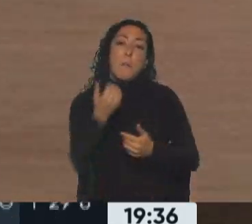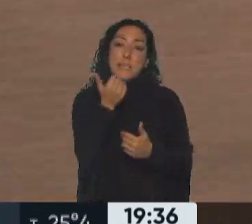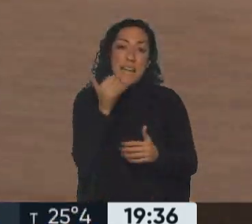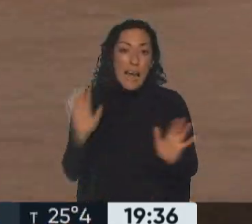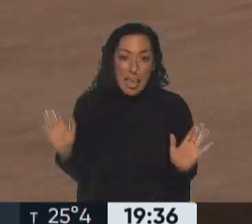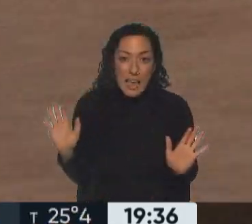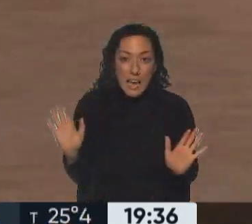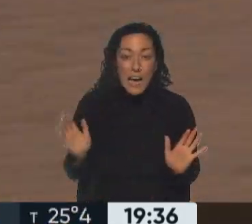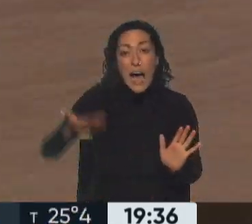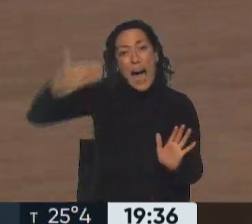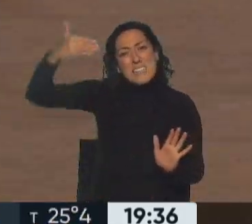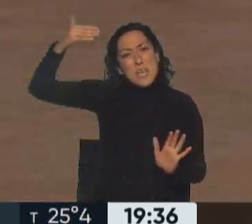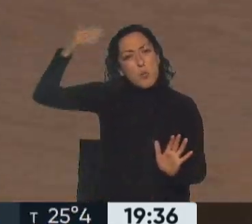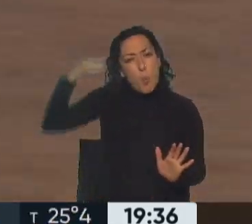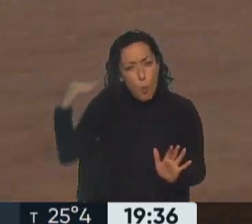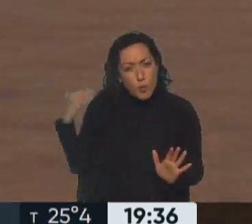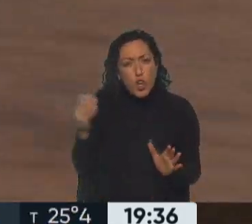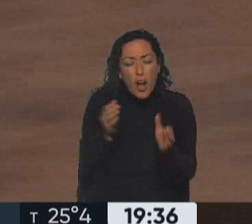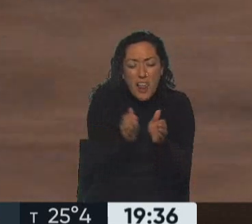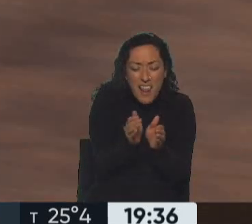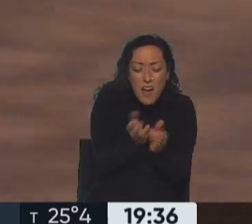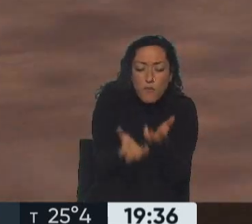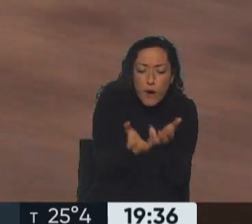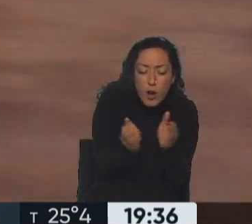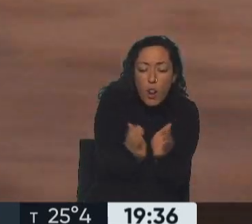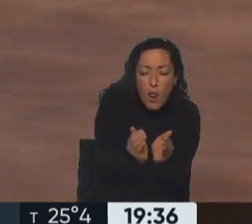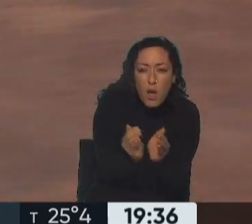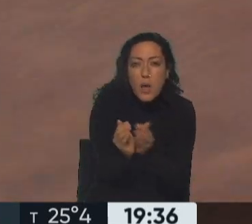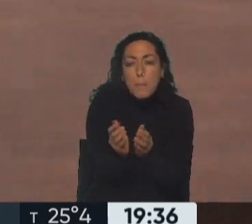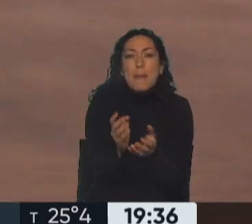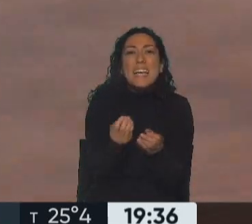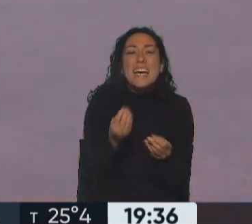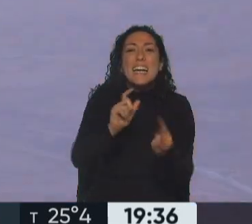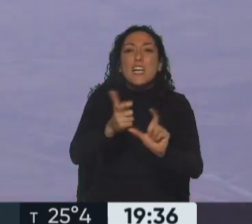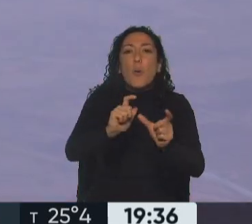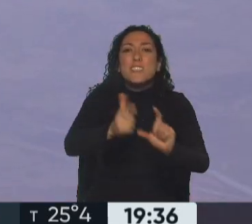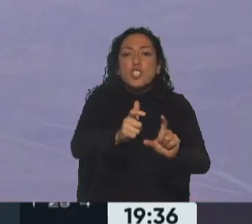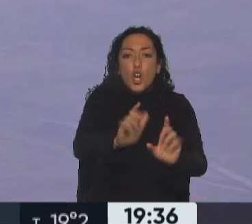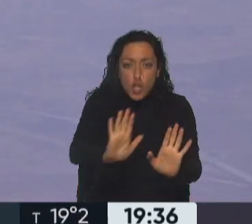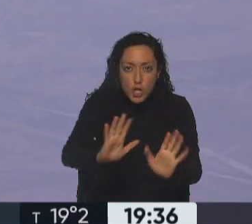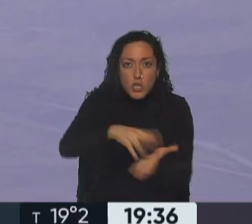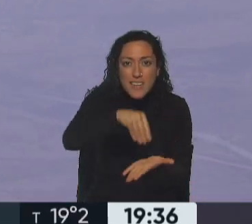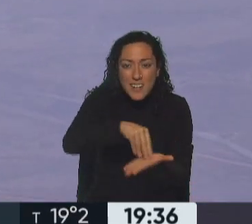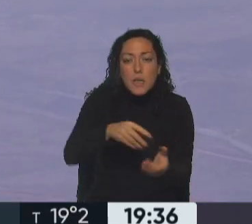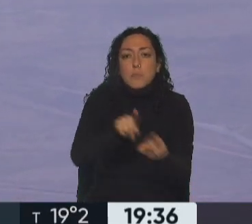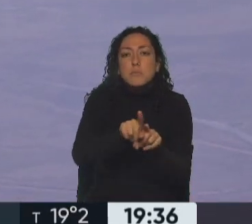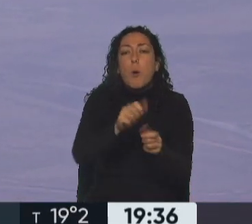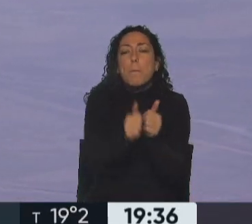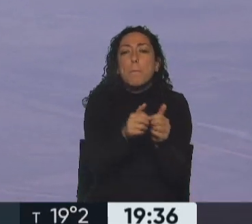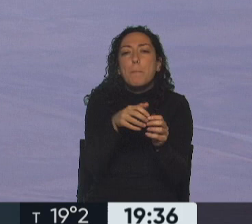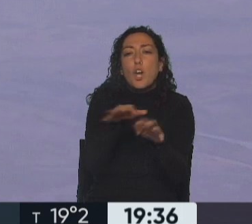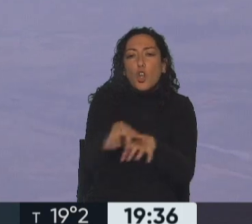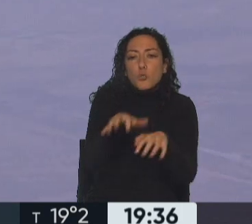era ancestral, que era de muy pequeña escala, de quemas para renovación de pasturas, para pequeños productores,